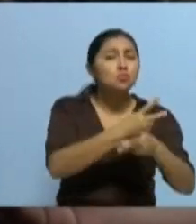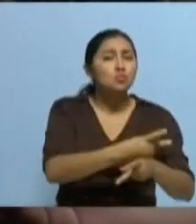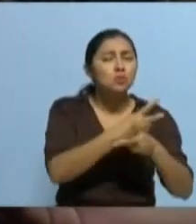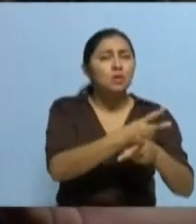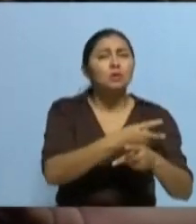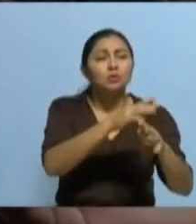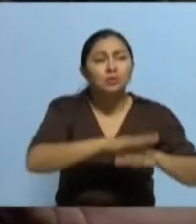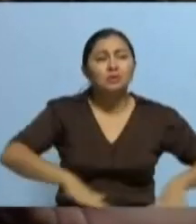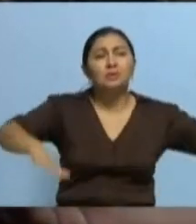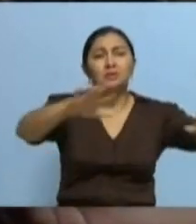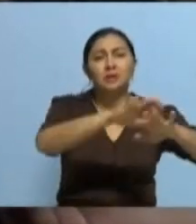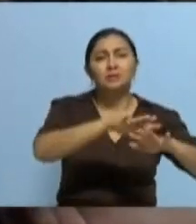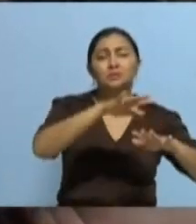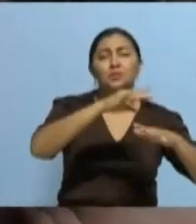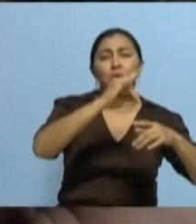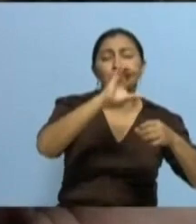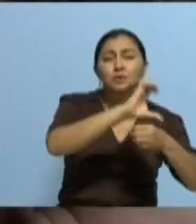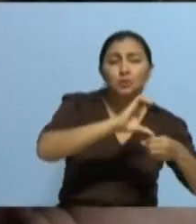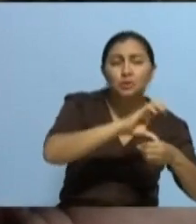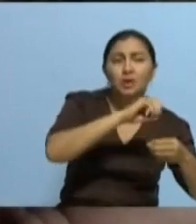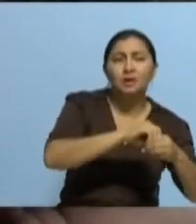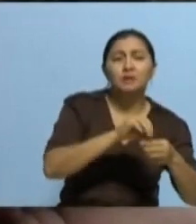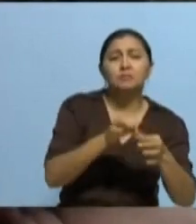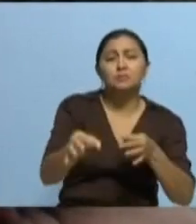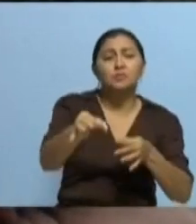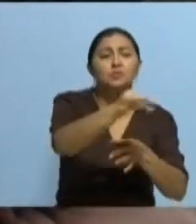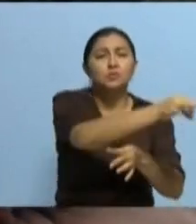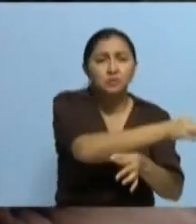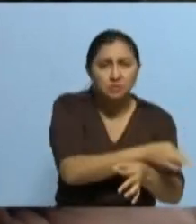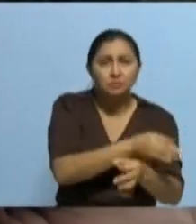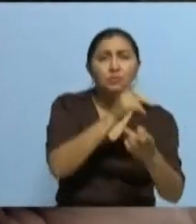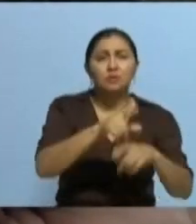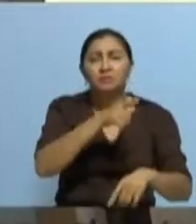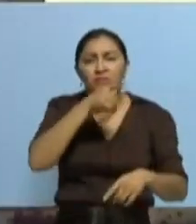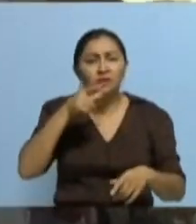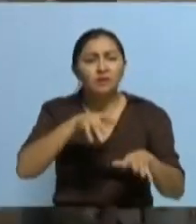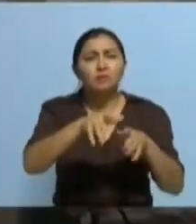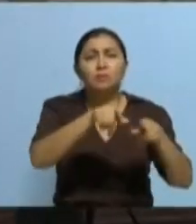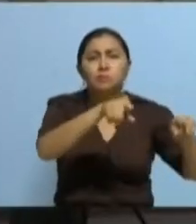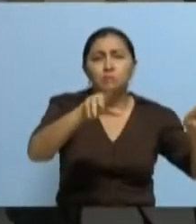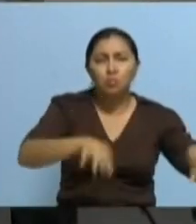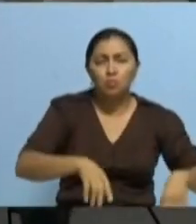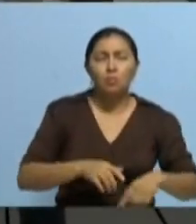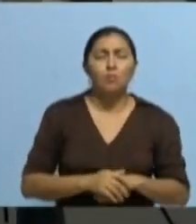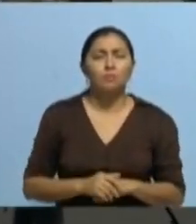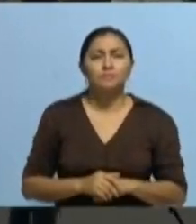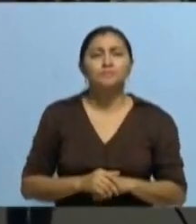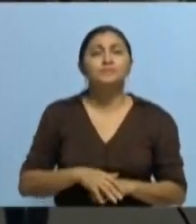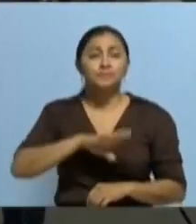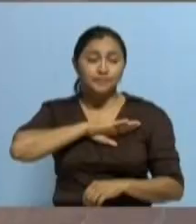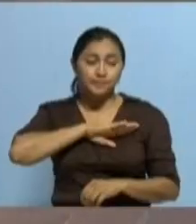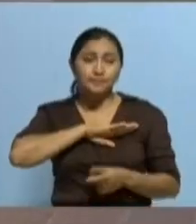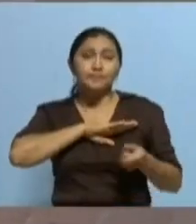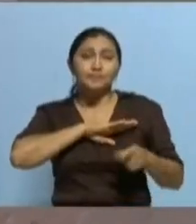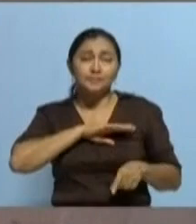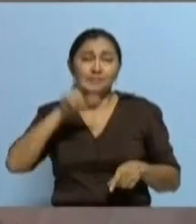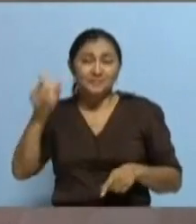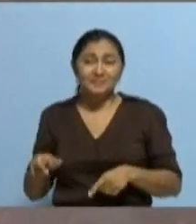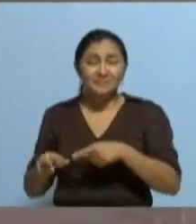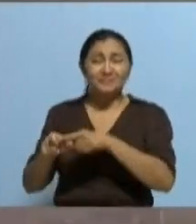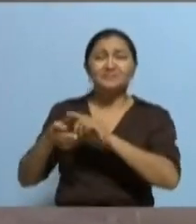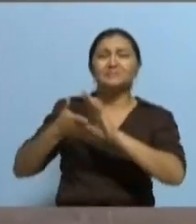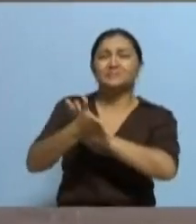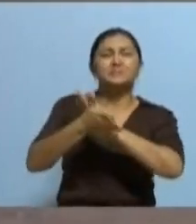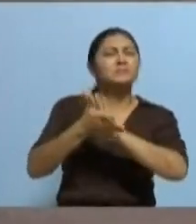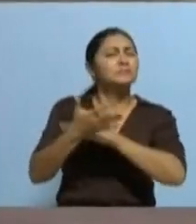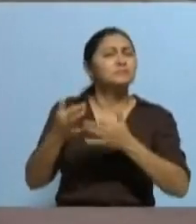casco urbano, alrededores del municipio, como los que van a salir a nivel nacional. El alcalde también manifestó que los